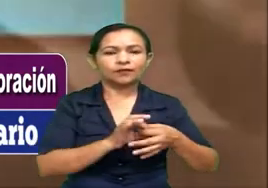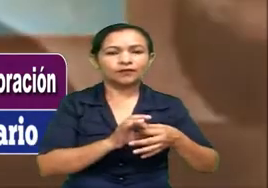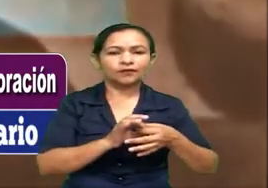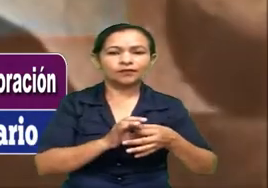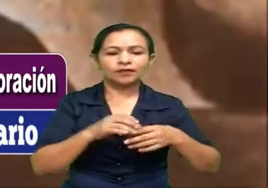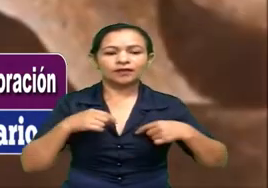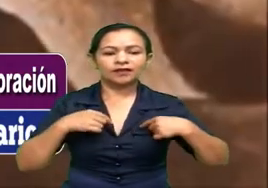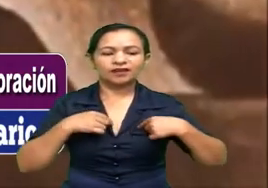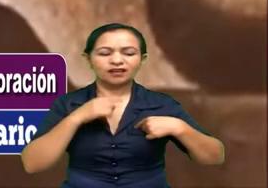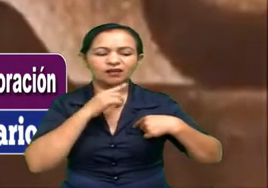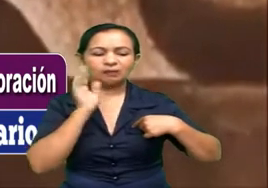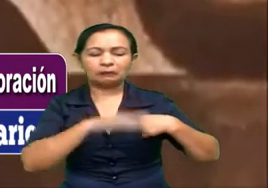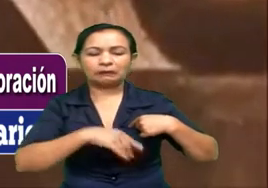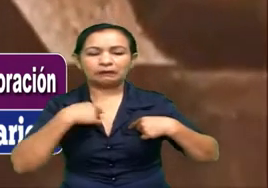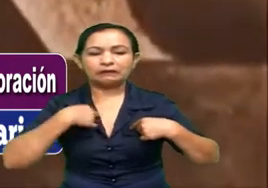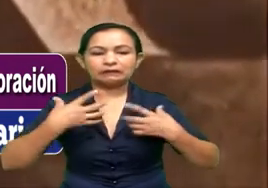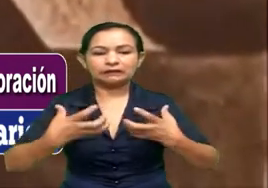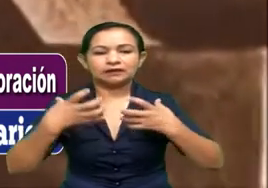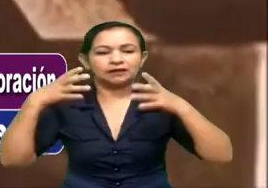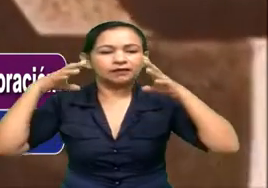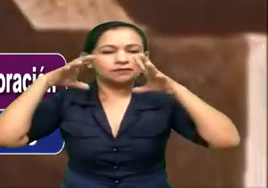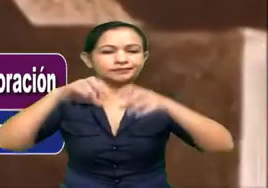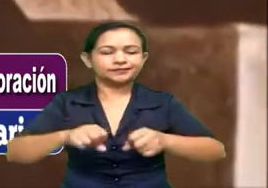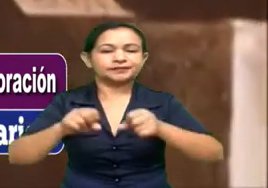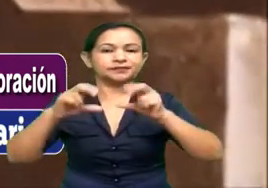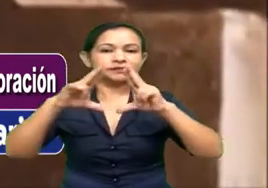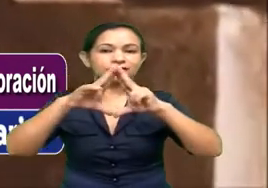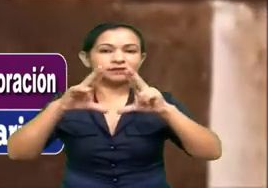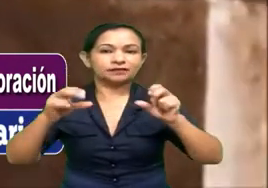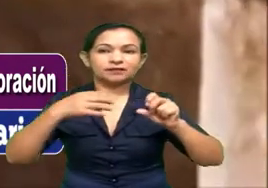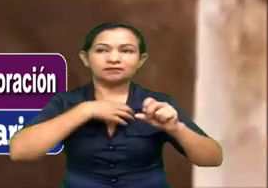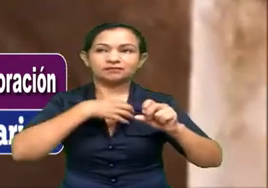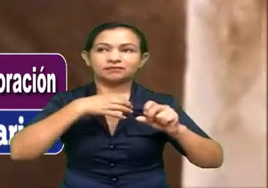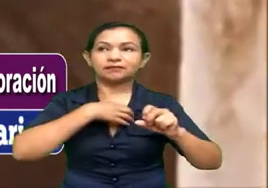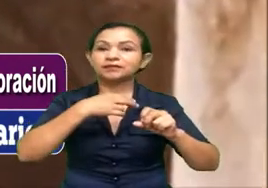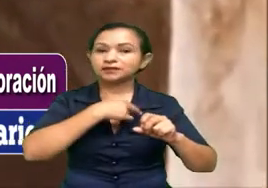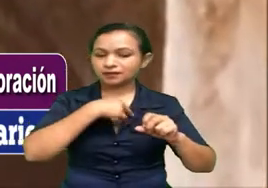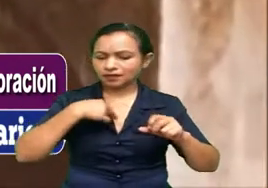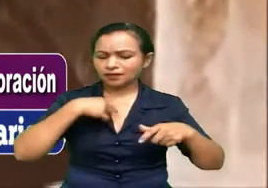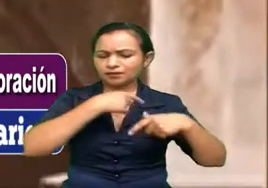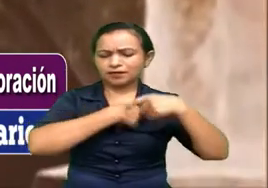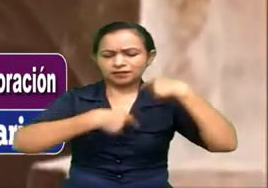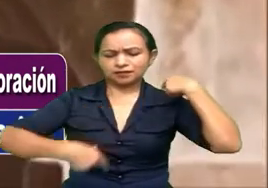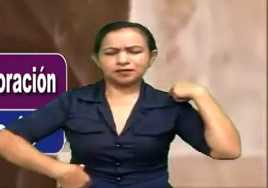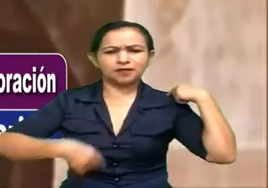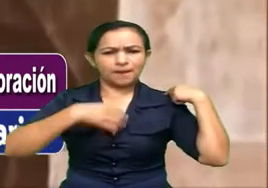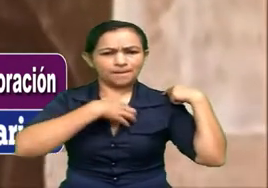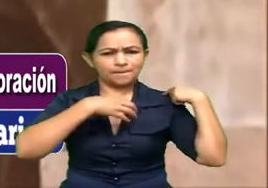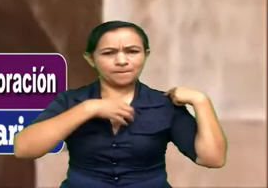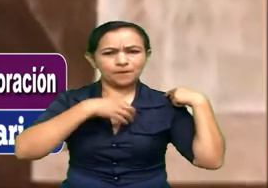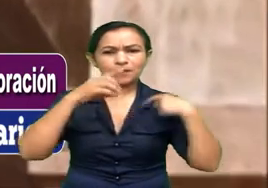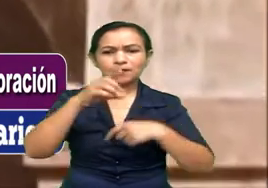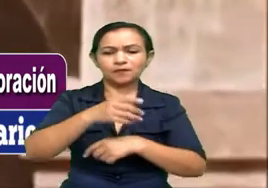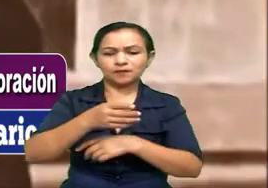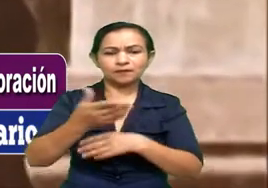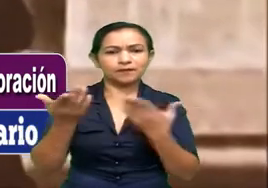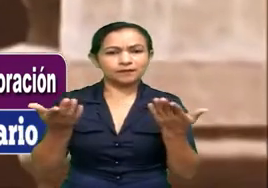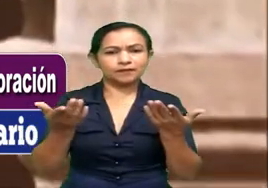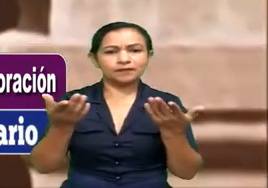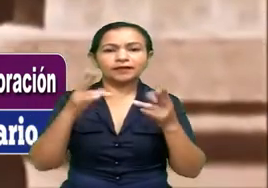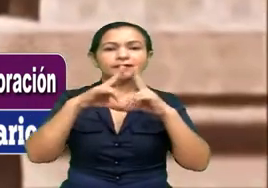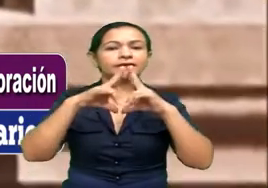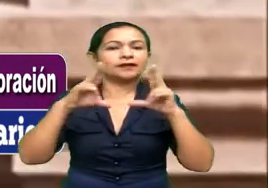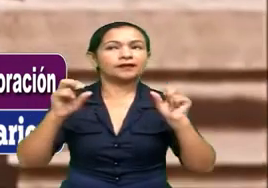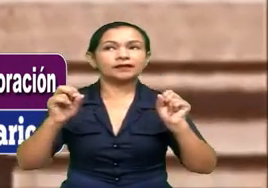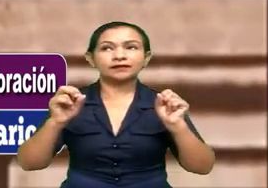come el mandado y trata de institucionalizarse y se hace presidente en determinado momento de